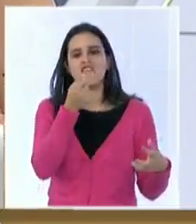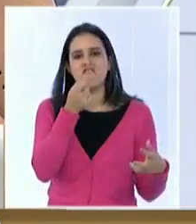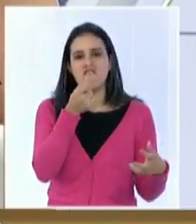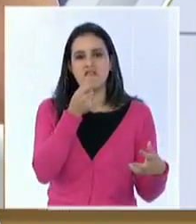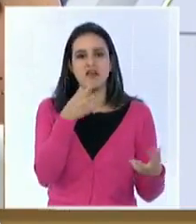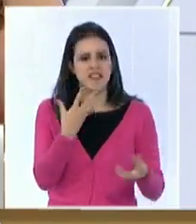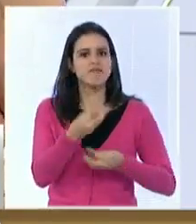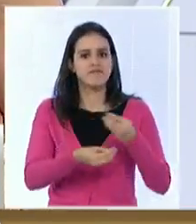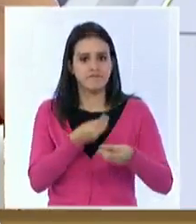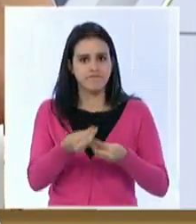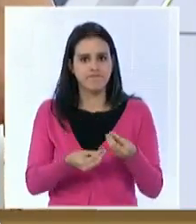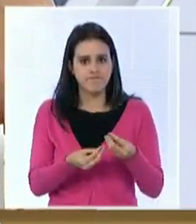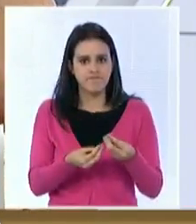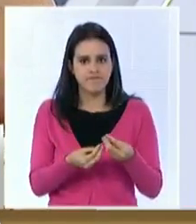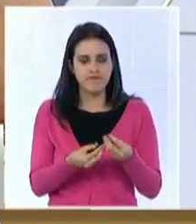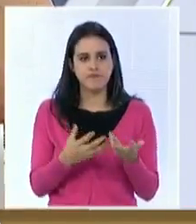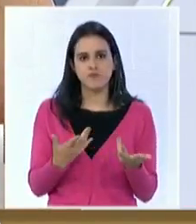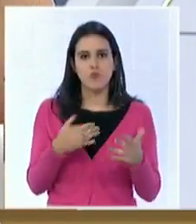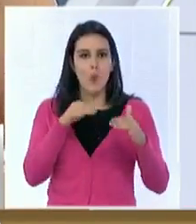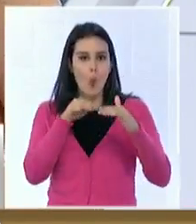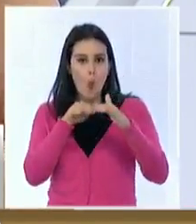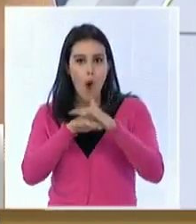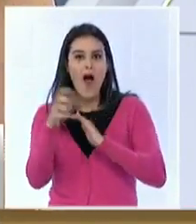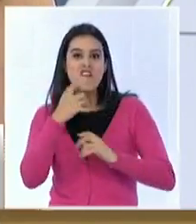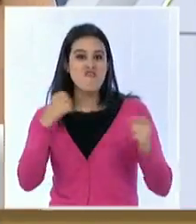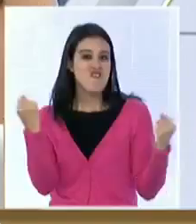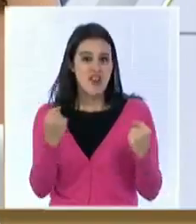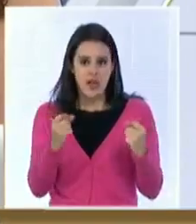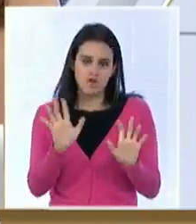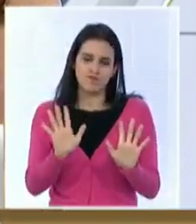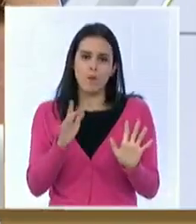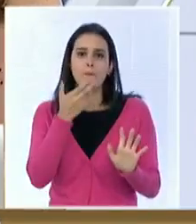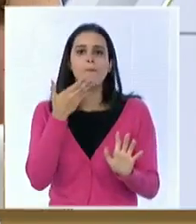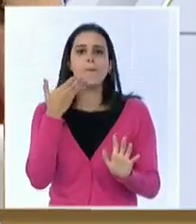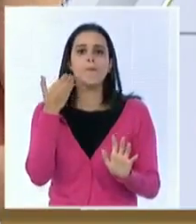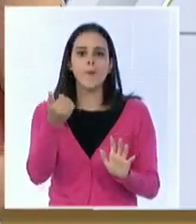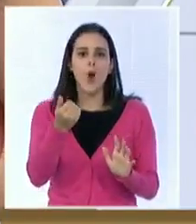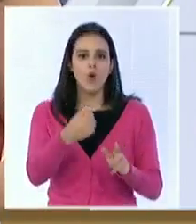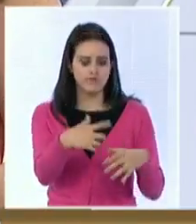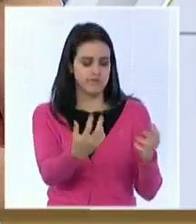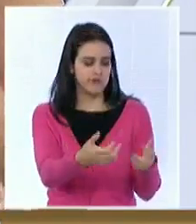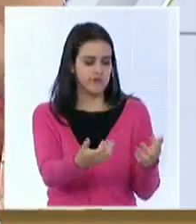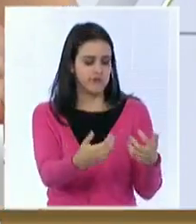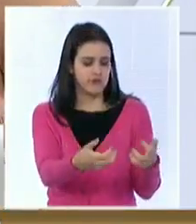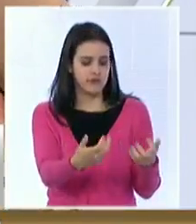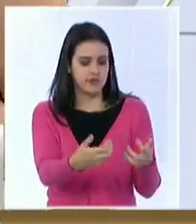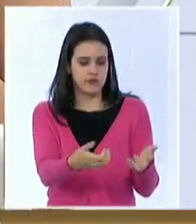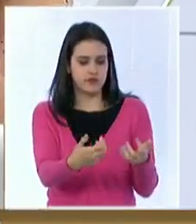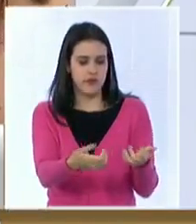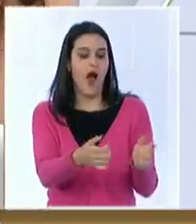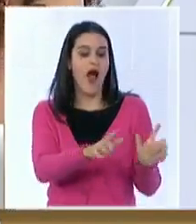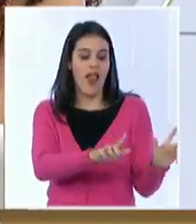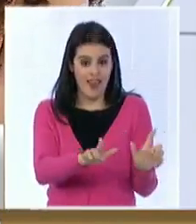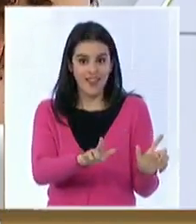guardar en otro recipiente. Luego de unos 30 minutos, entonces usted lo puede guardar al congelador.